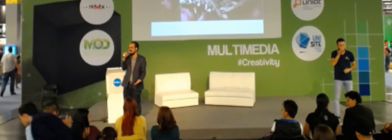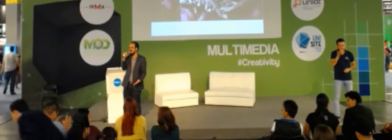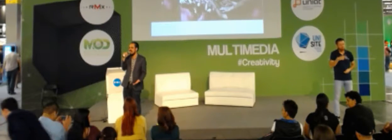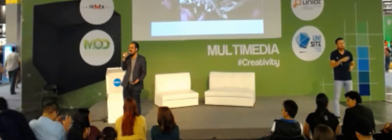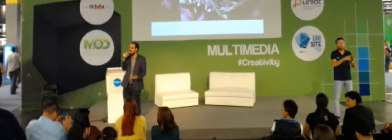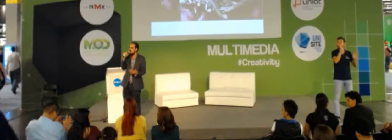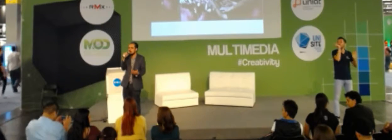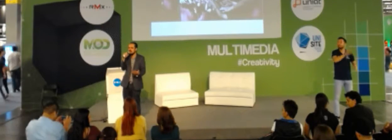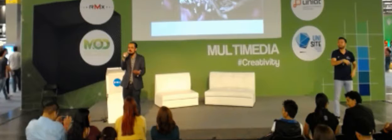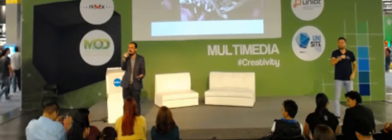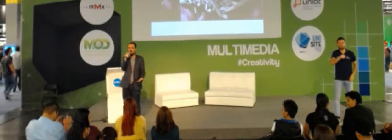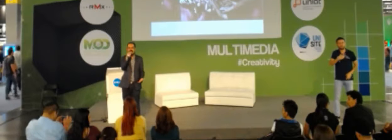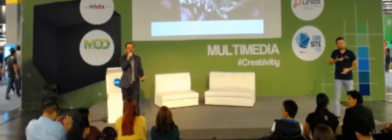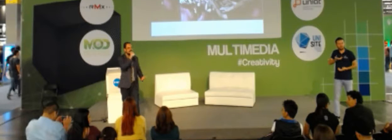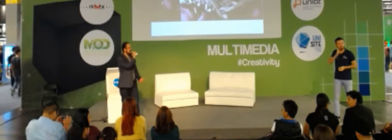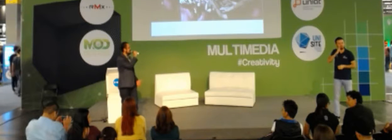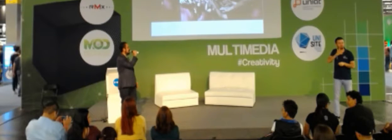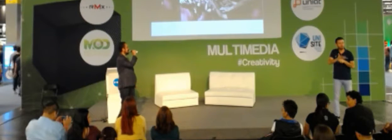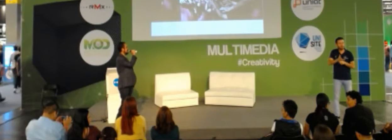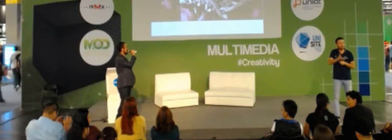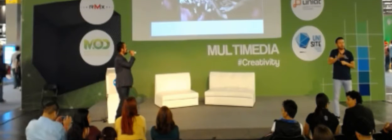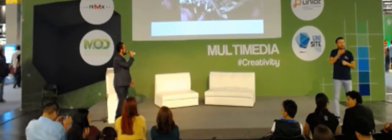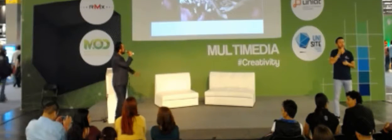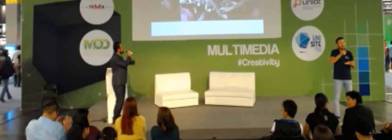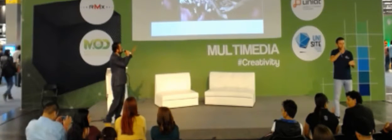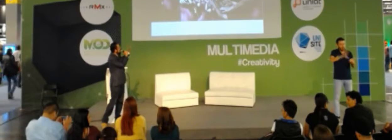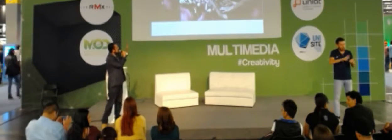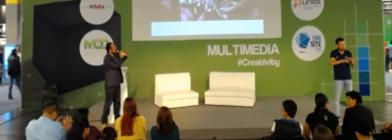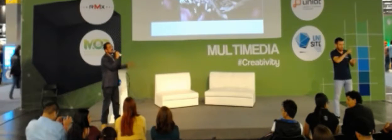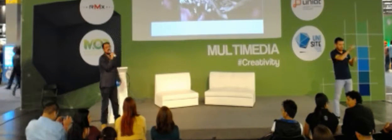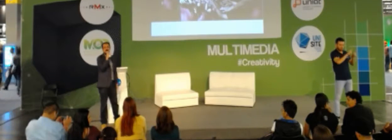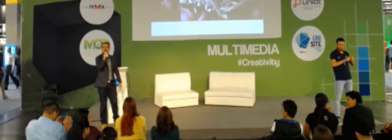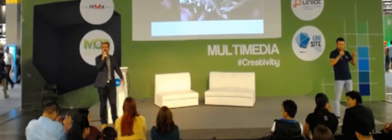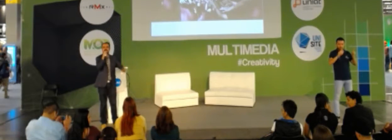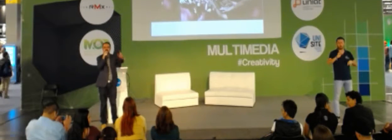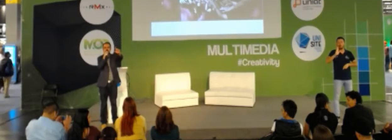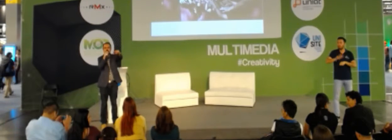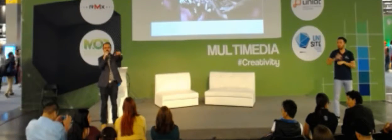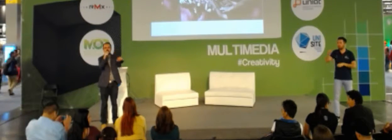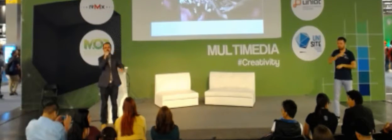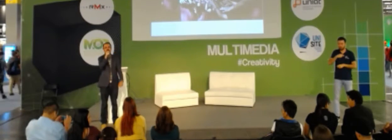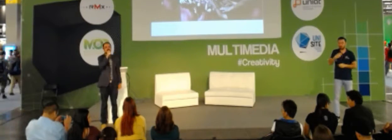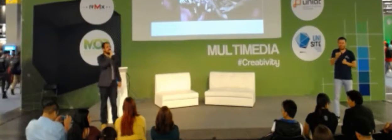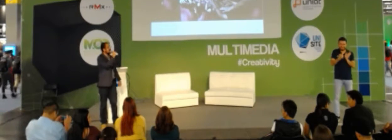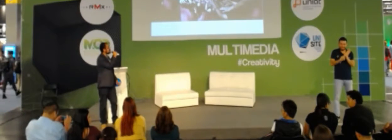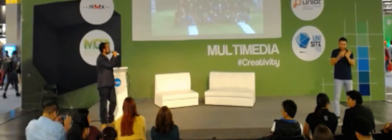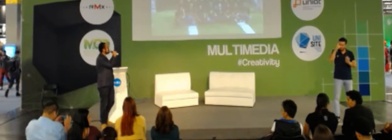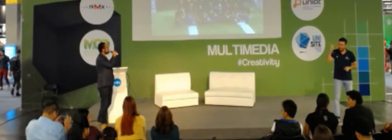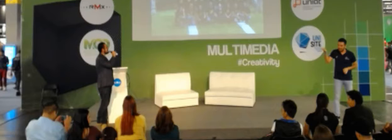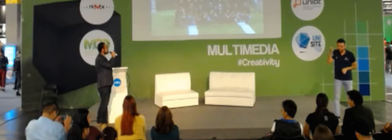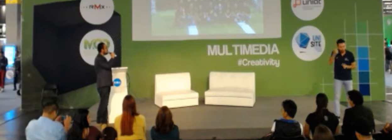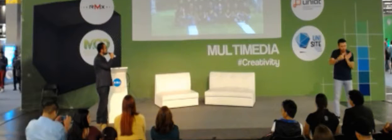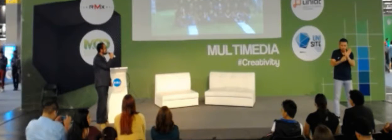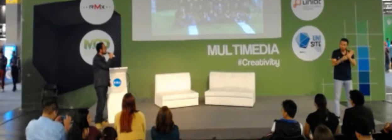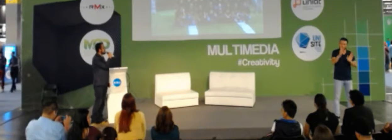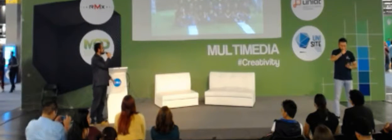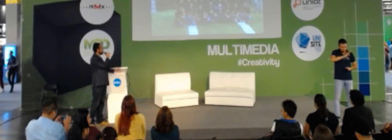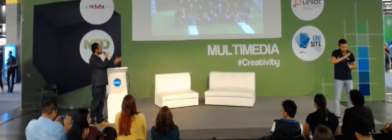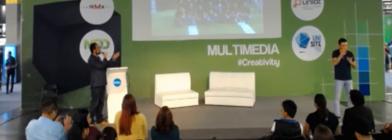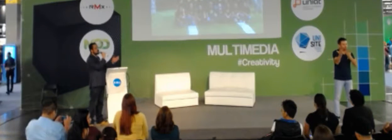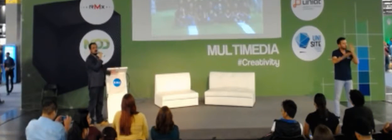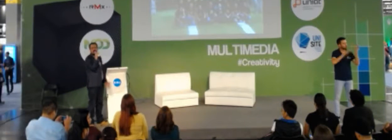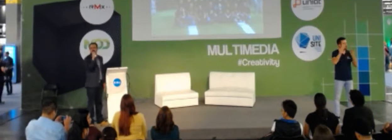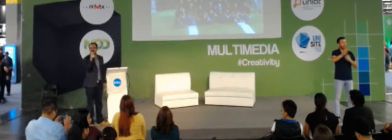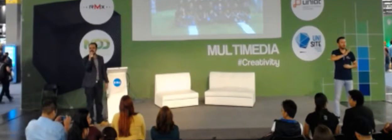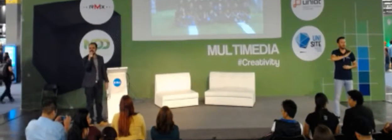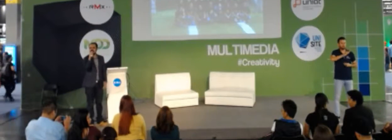diferencia, a reconocer y valorar la diversidad. Entonces nosotros crecemos con ese propósito, ¿no? De que los sordos estudien, de que los